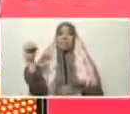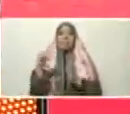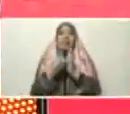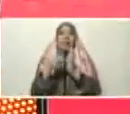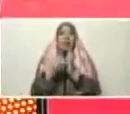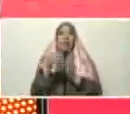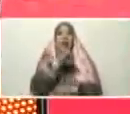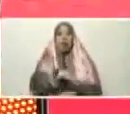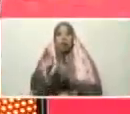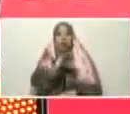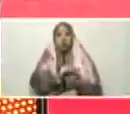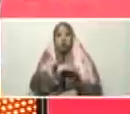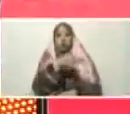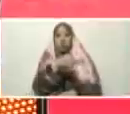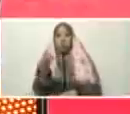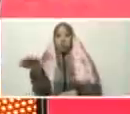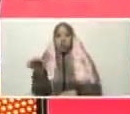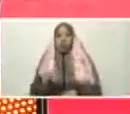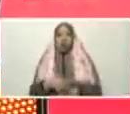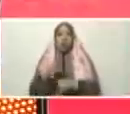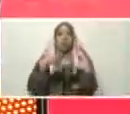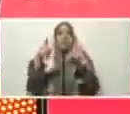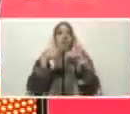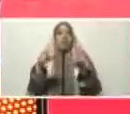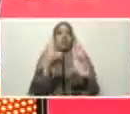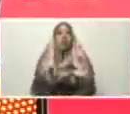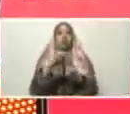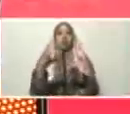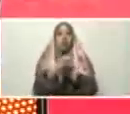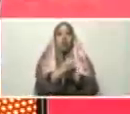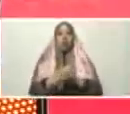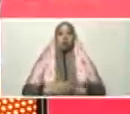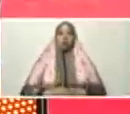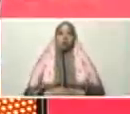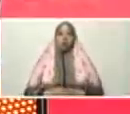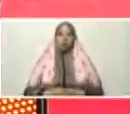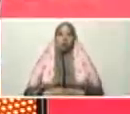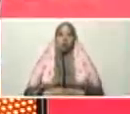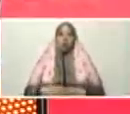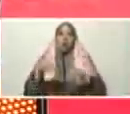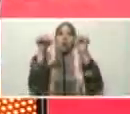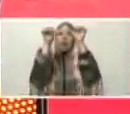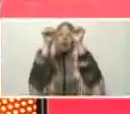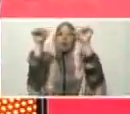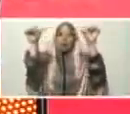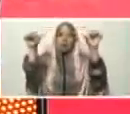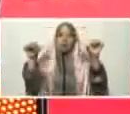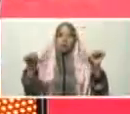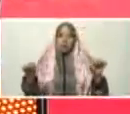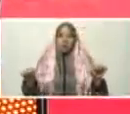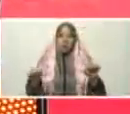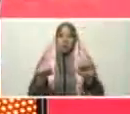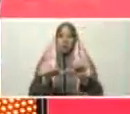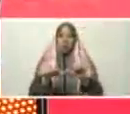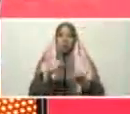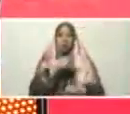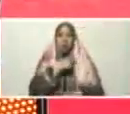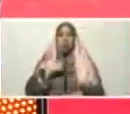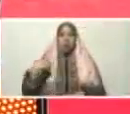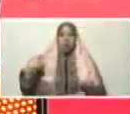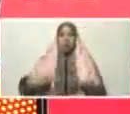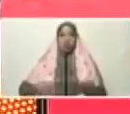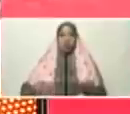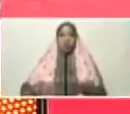pluriétnica o red el sistema político dinástico imperial de chino